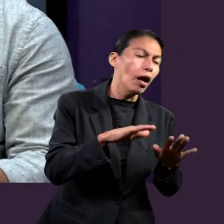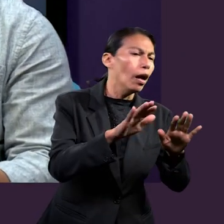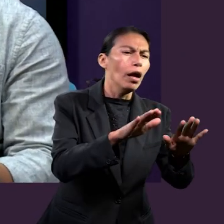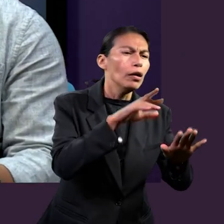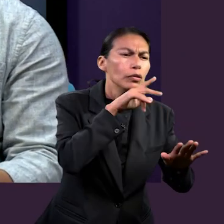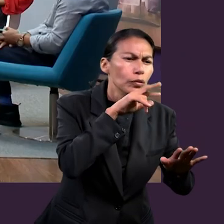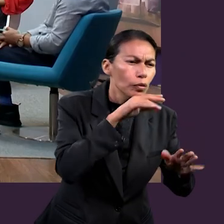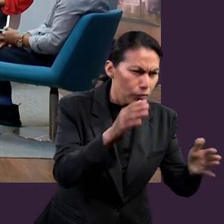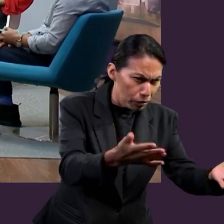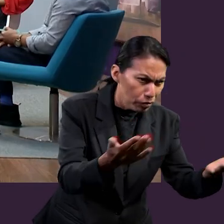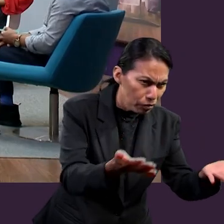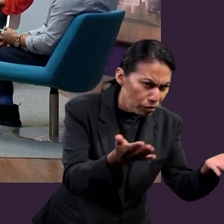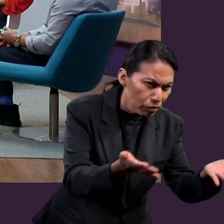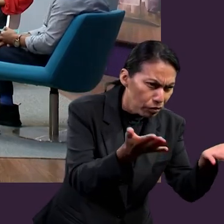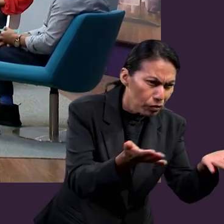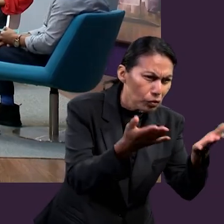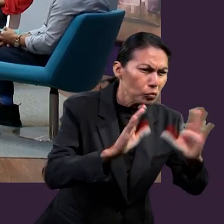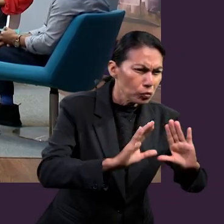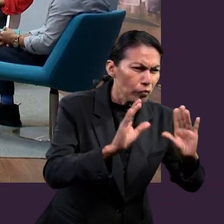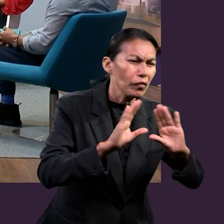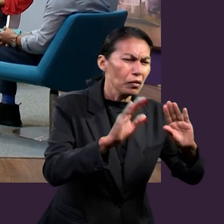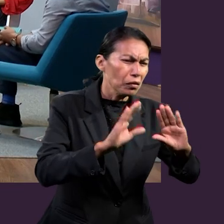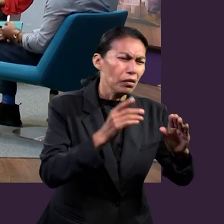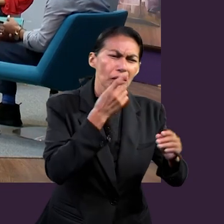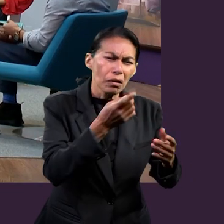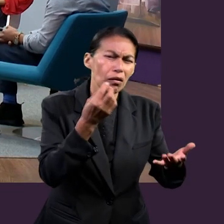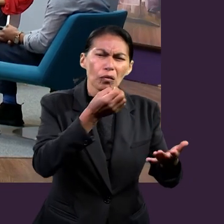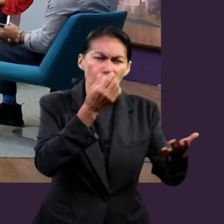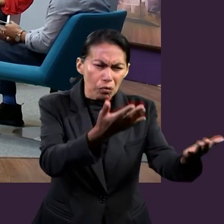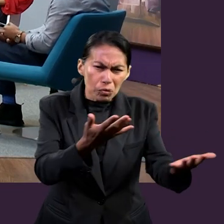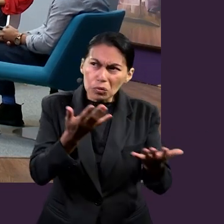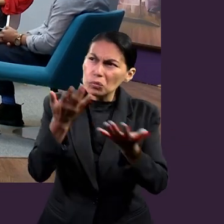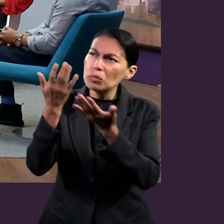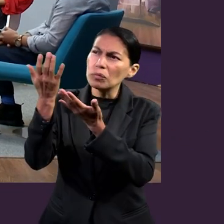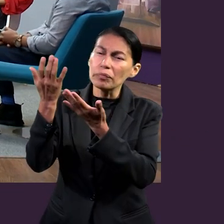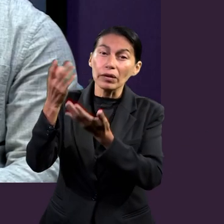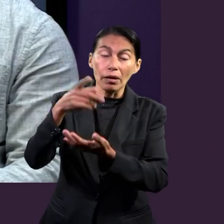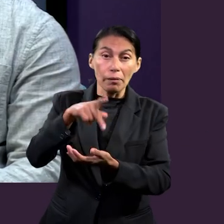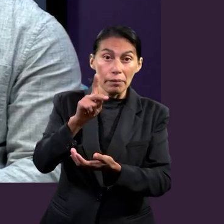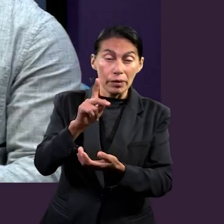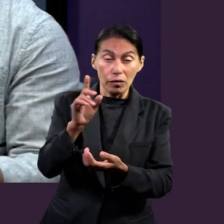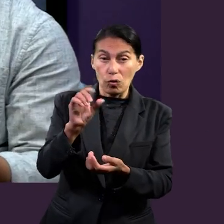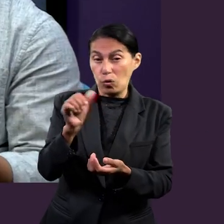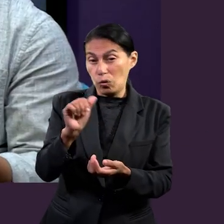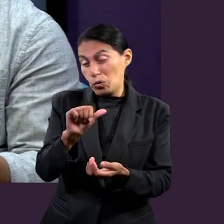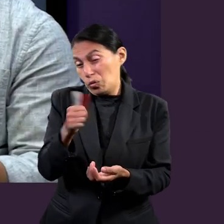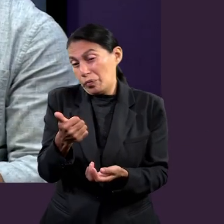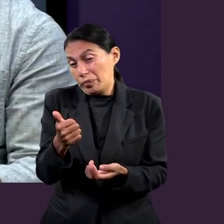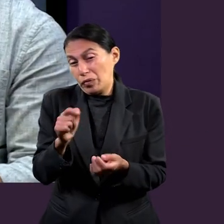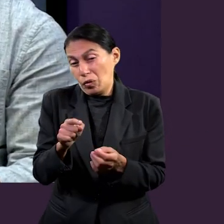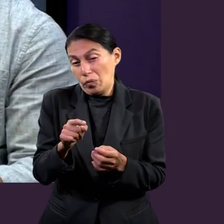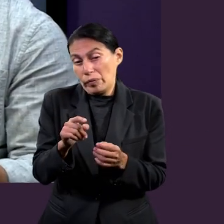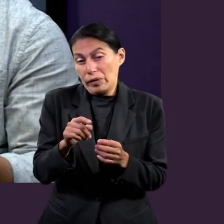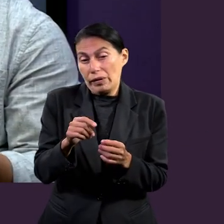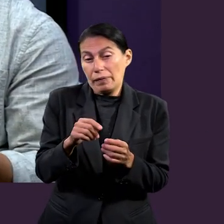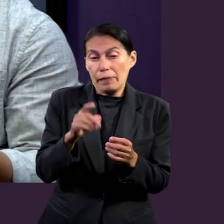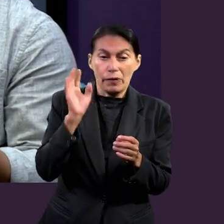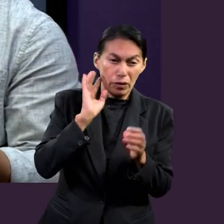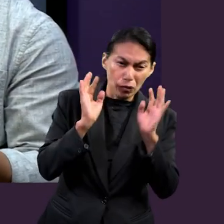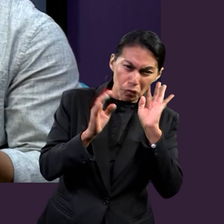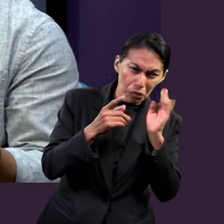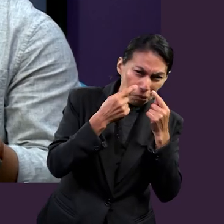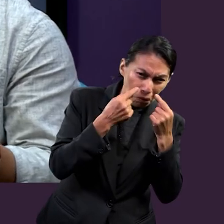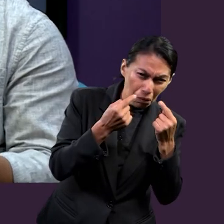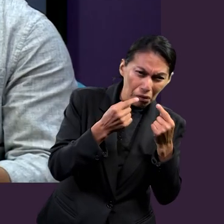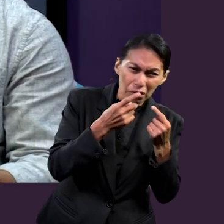maestra del chisme, este, tú lo estás escuchando de una persona que tal vez no conoces, que no puedes hacer algo por ello, o tal vez no